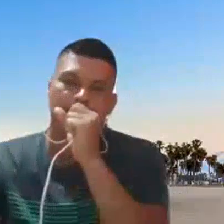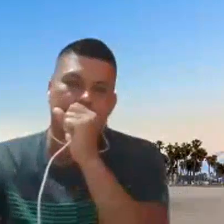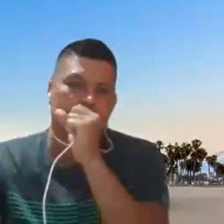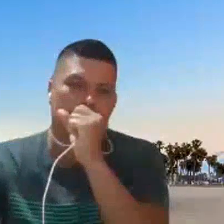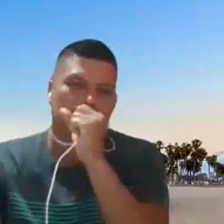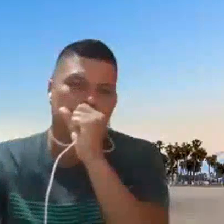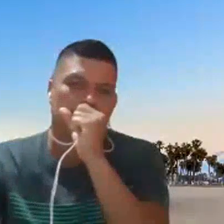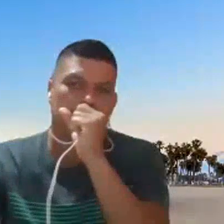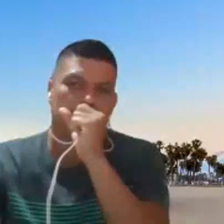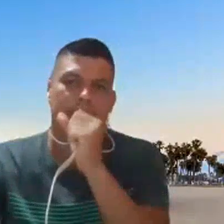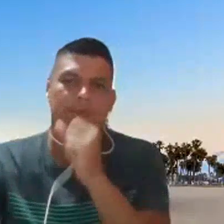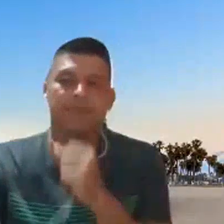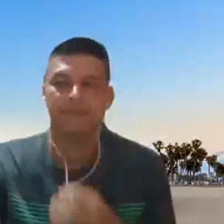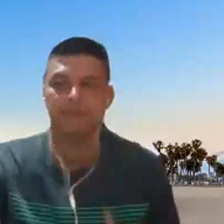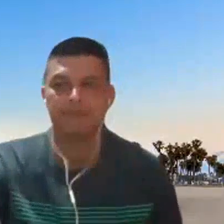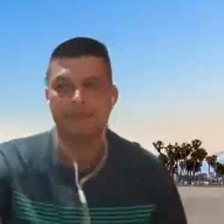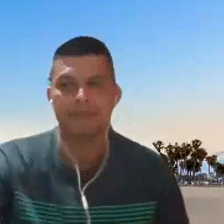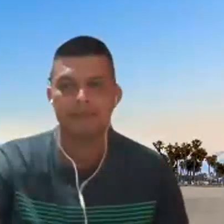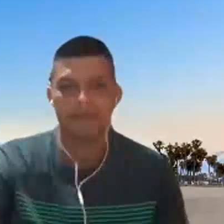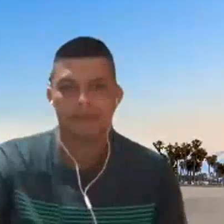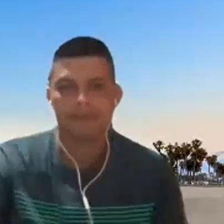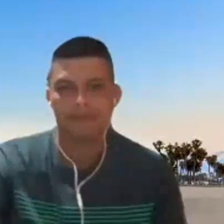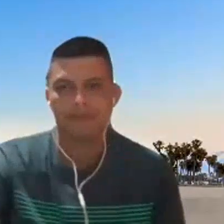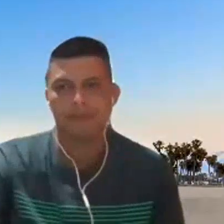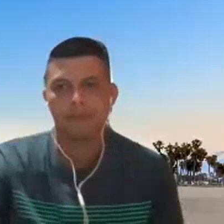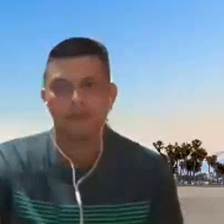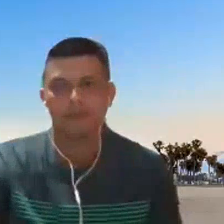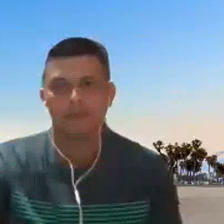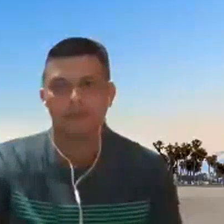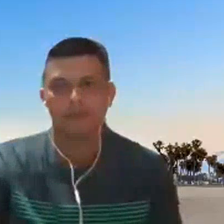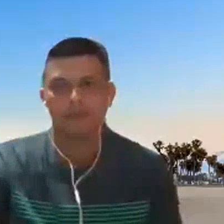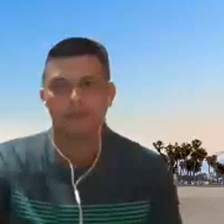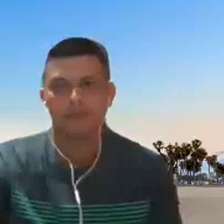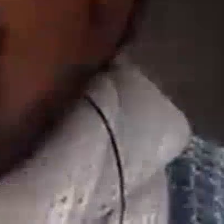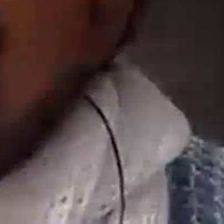Buenas Gracias, Licenciada. noches Buenas y noches. hasta mañana. Buenas Gracias, licenciada.